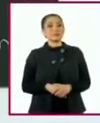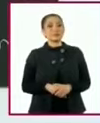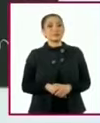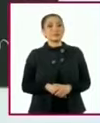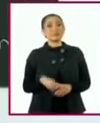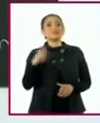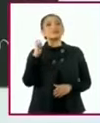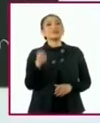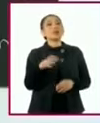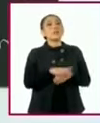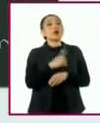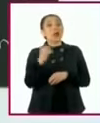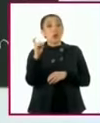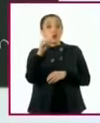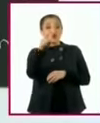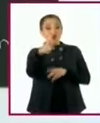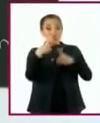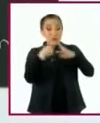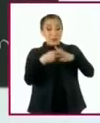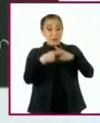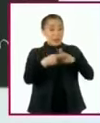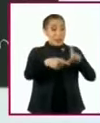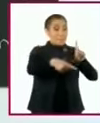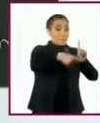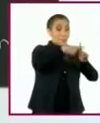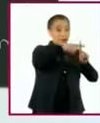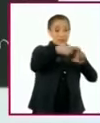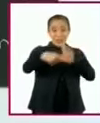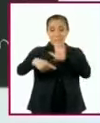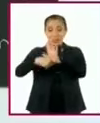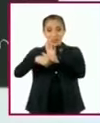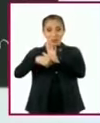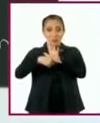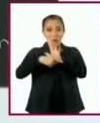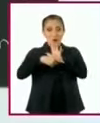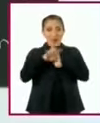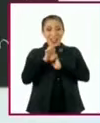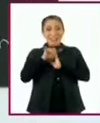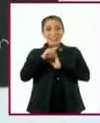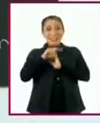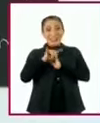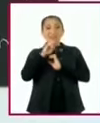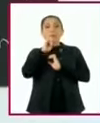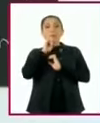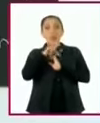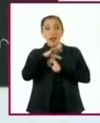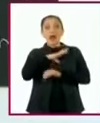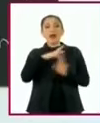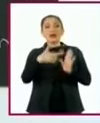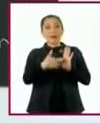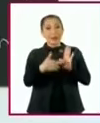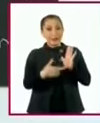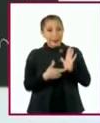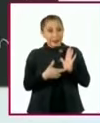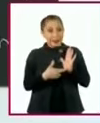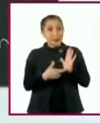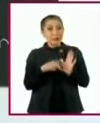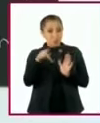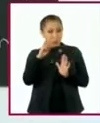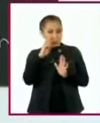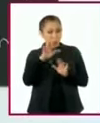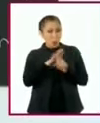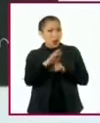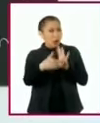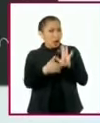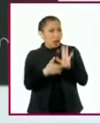es porque al dividir números positivos y números negativos, también se aplican ciertas reglas. ¿Pudieron identificarlas?